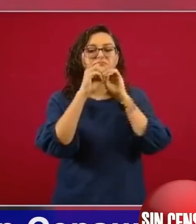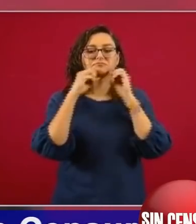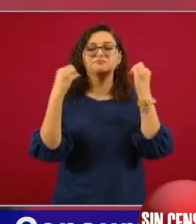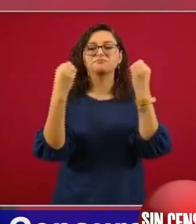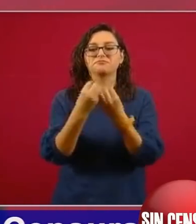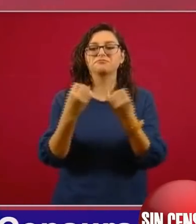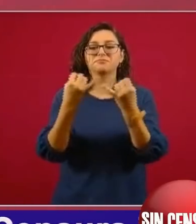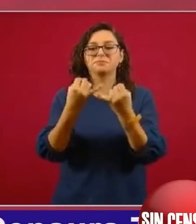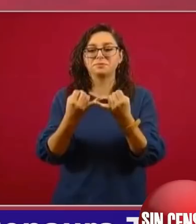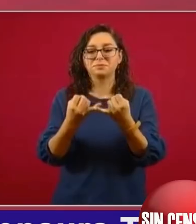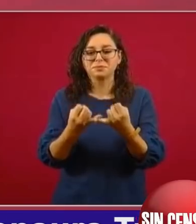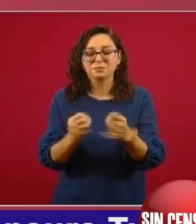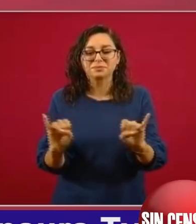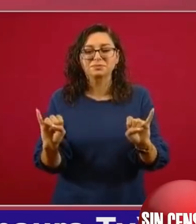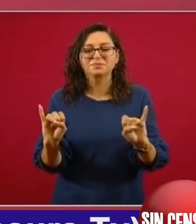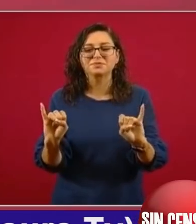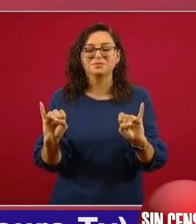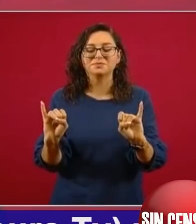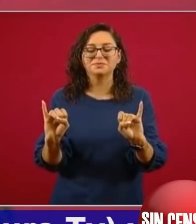independiente